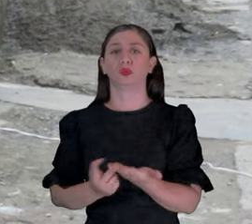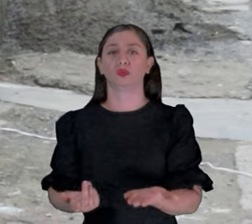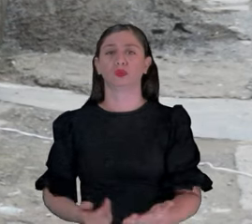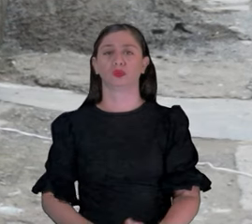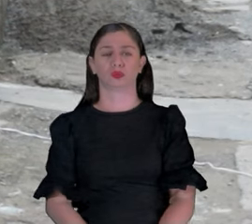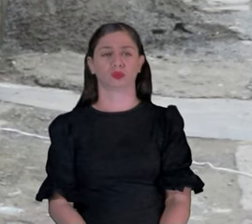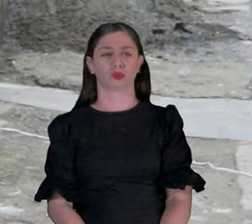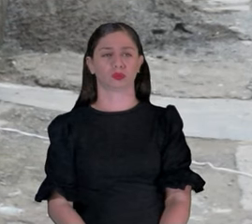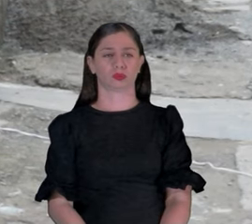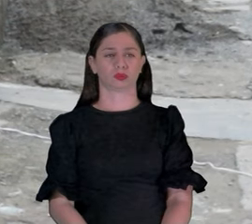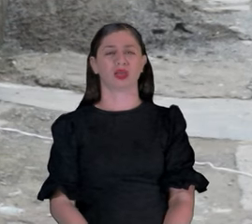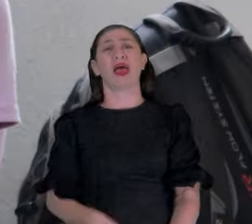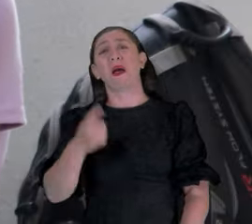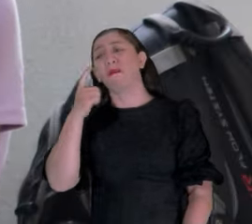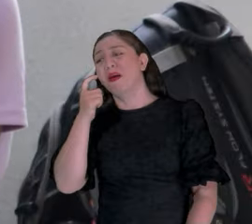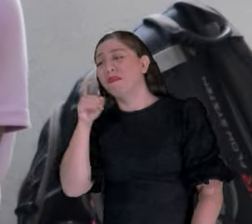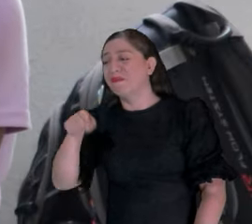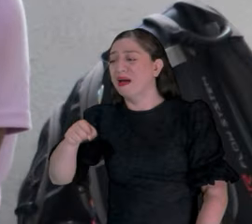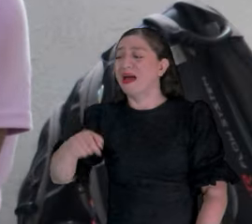Muéstrame, muéstrame.